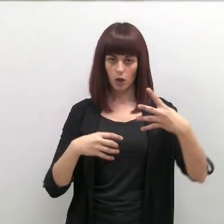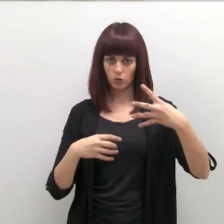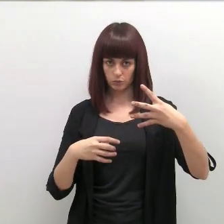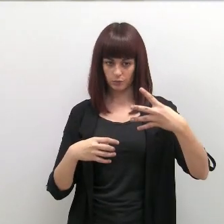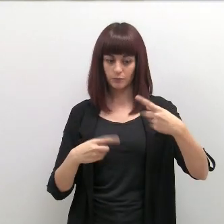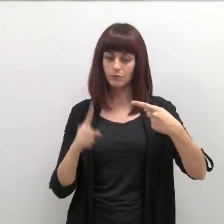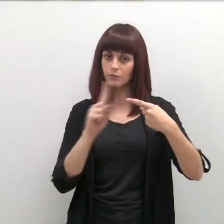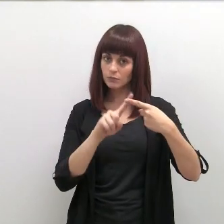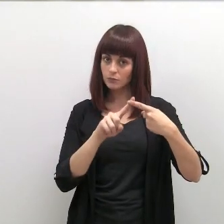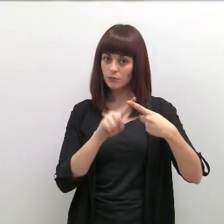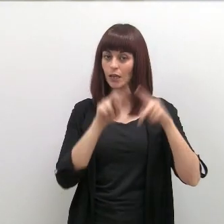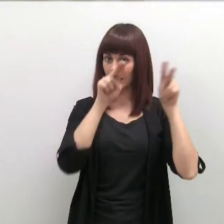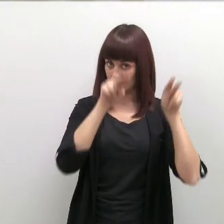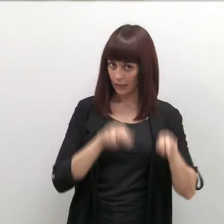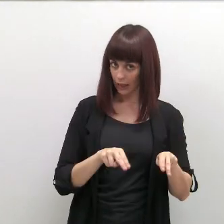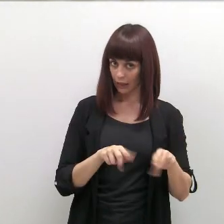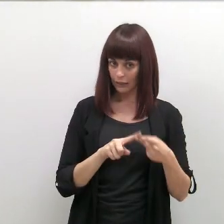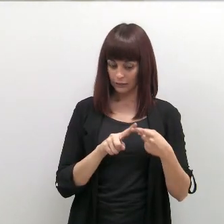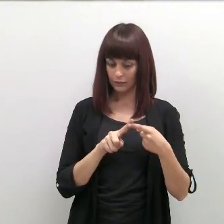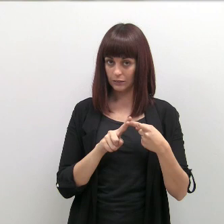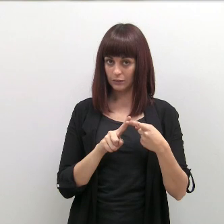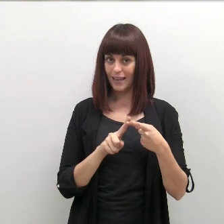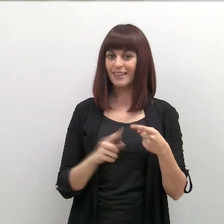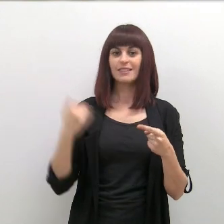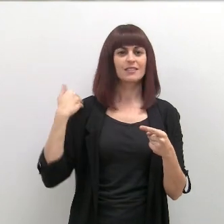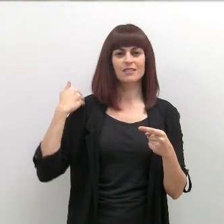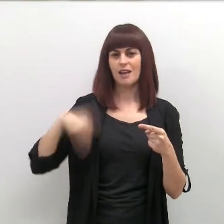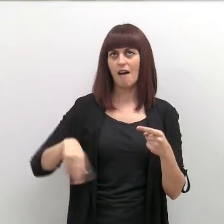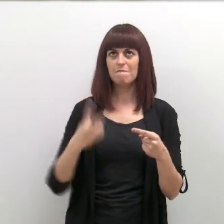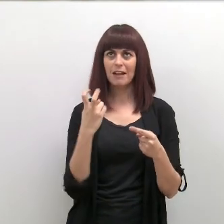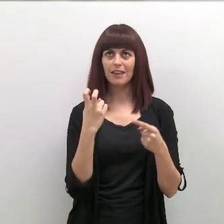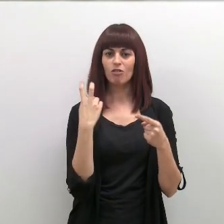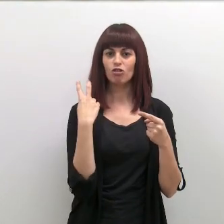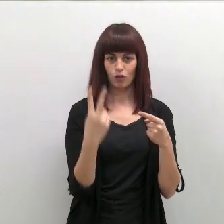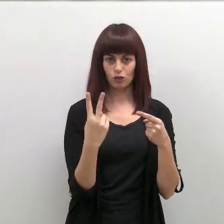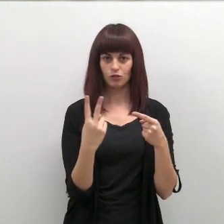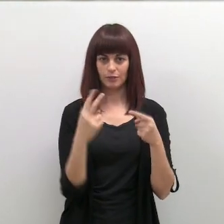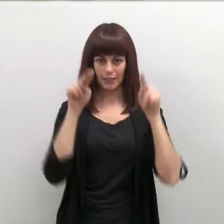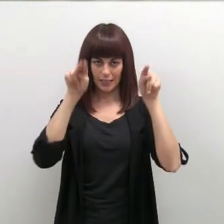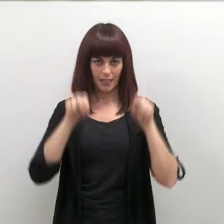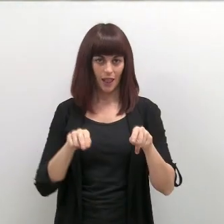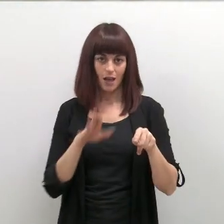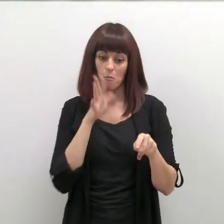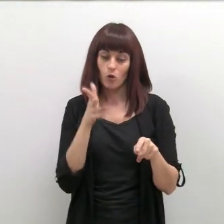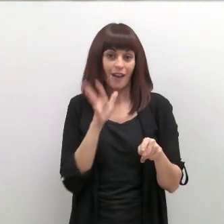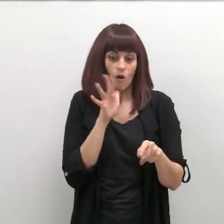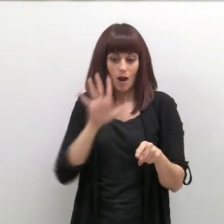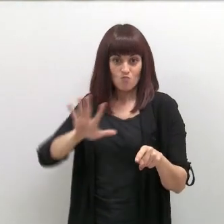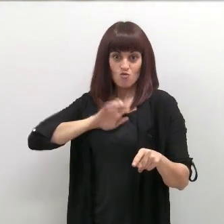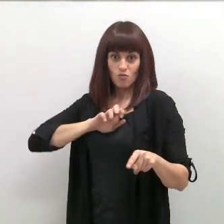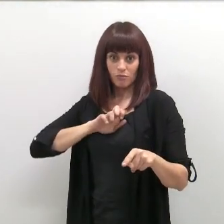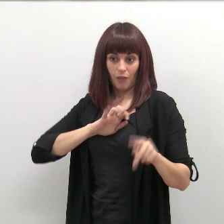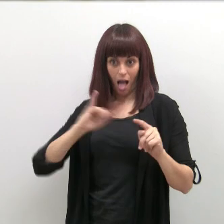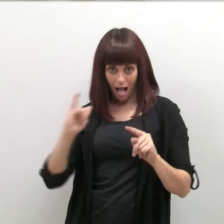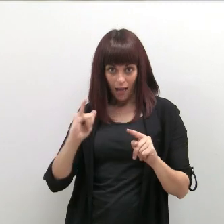la subfase 1, que son residencias, están ya, salvo 2 residencias, que por brote activo no se